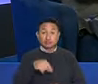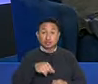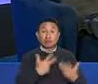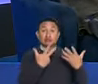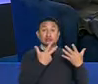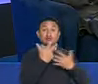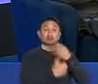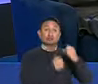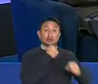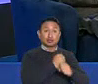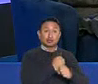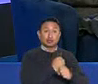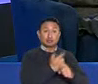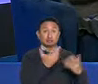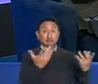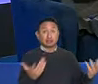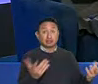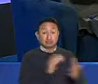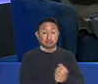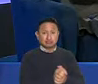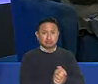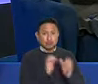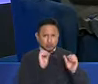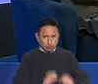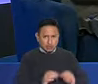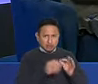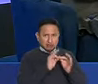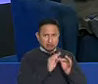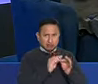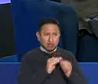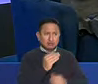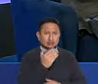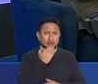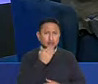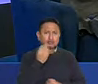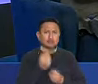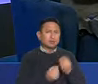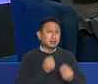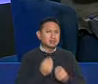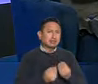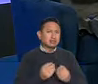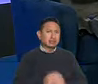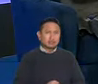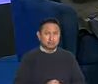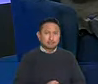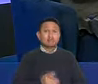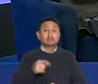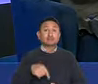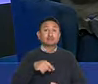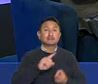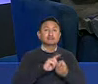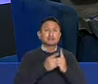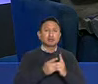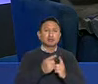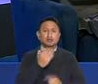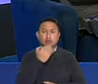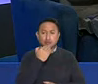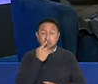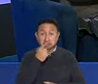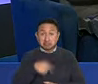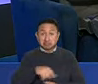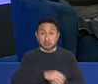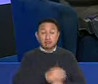8 años, va a estar 8. ¿Lo va a arreglar? ¿Cómo lo tiene previsto? ¿Cuál va a ser el cambio en la vialidad? Tomando en cuenta que